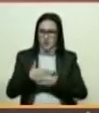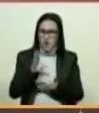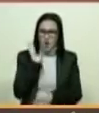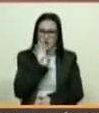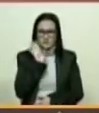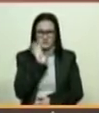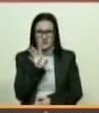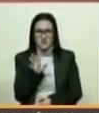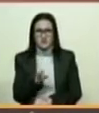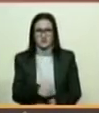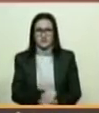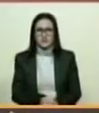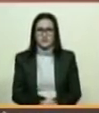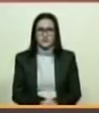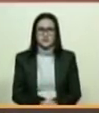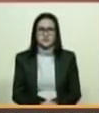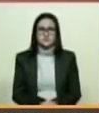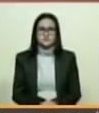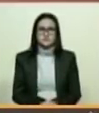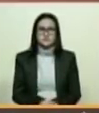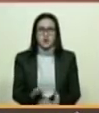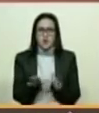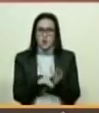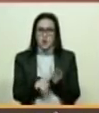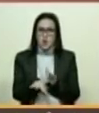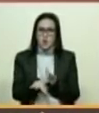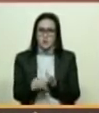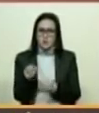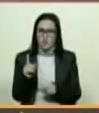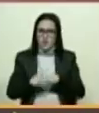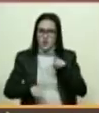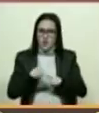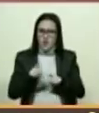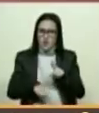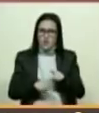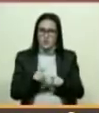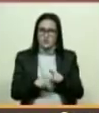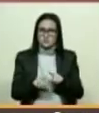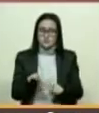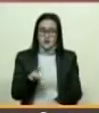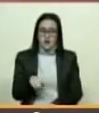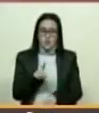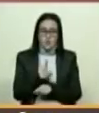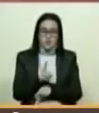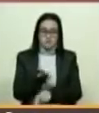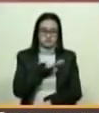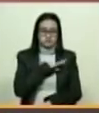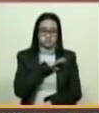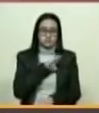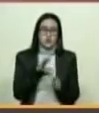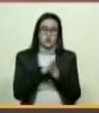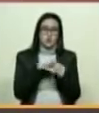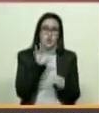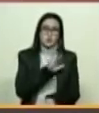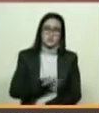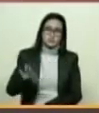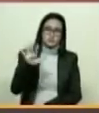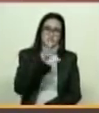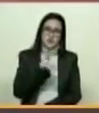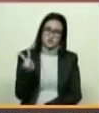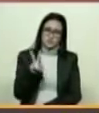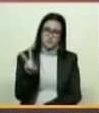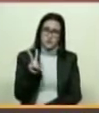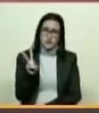financieros, a través del robo de los recursos que solamente le pertenecen a toda la patria venezolana,